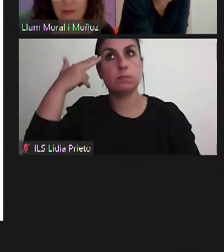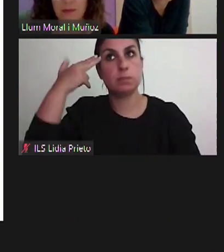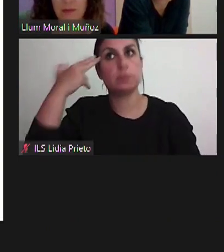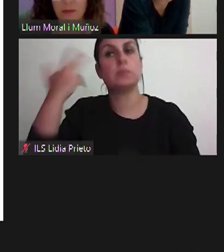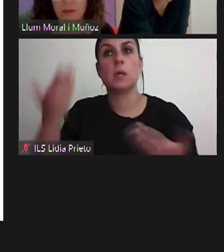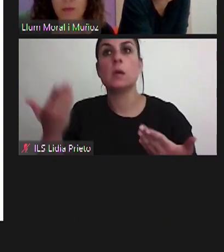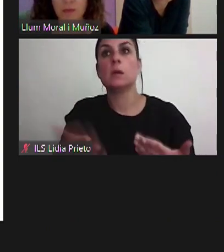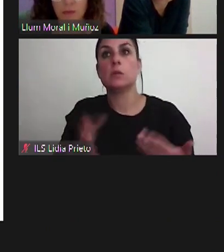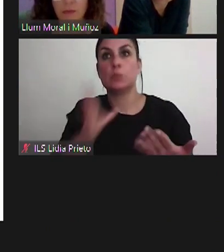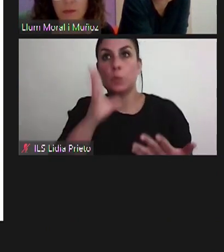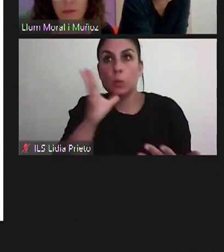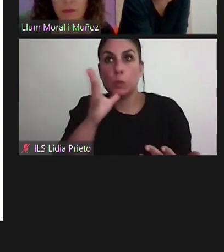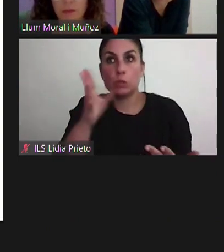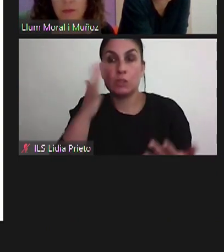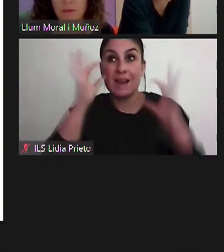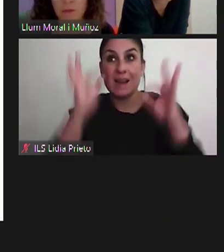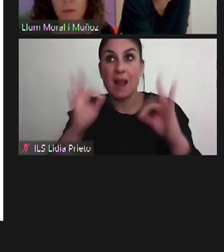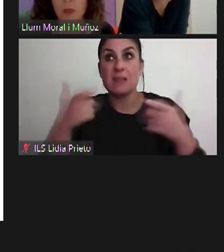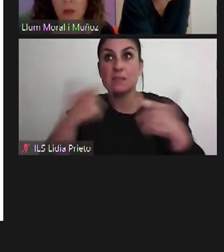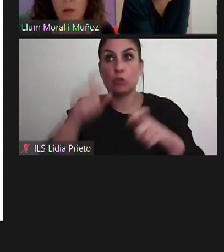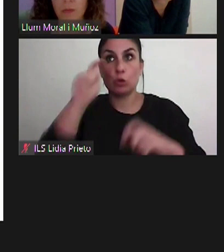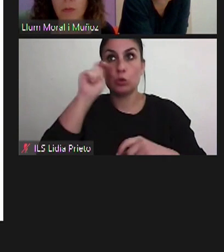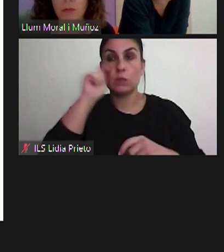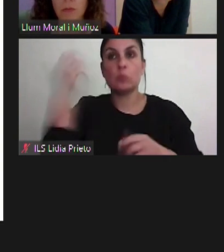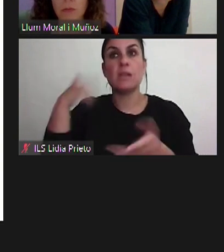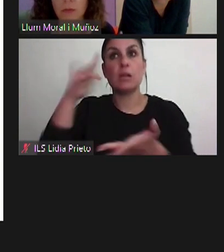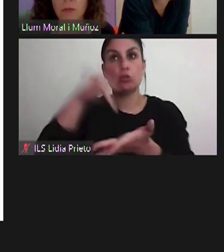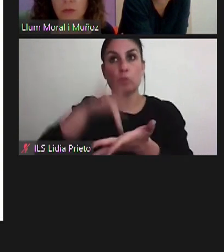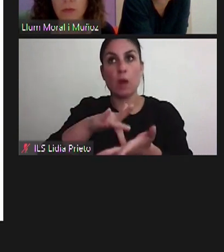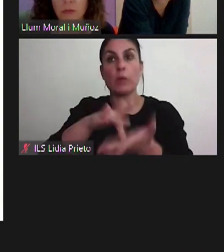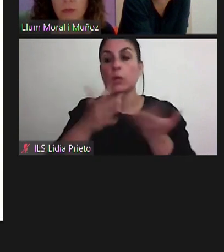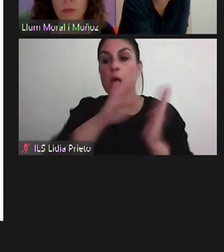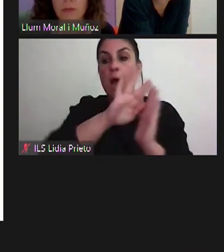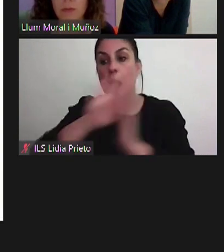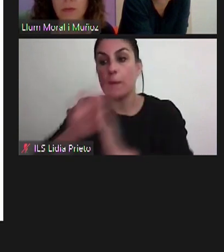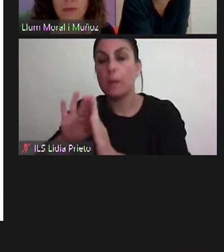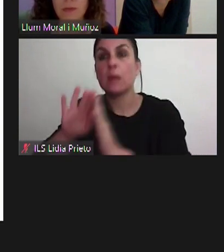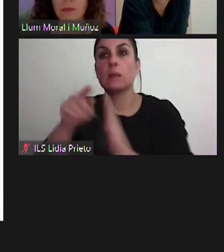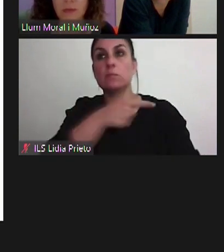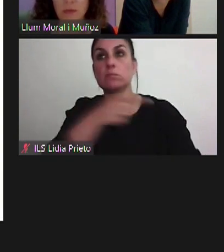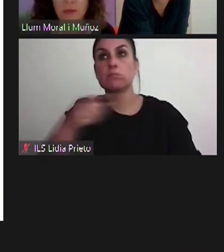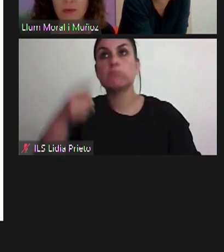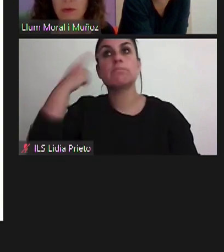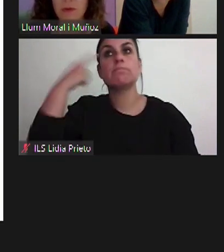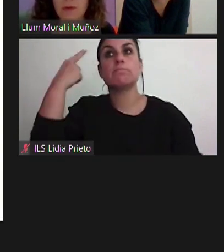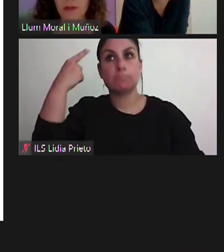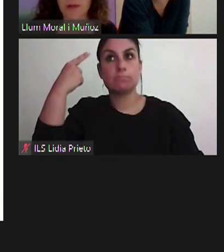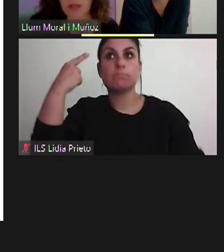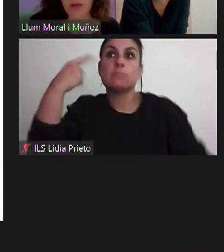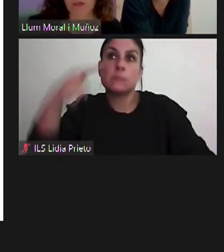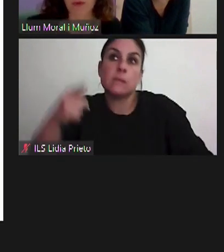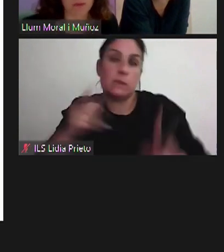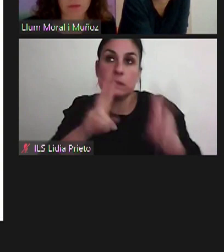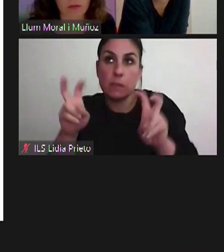que lo hemos vivido en el sector turístico, ¿vale? Más allá de esto, pues ya seguís vosotros y comentáis cuando proceda, ¿vale? Simplemente era